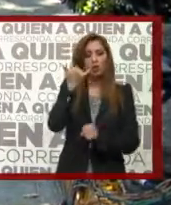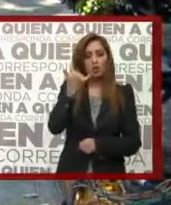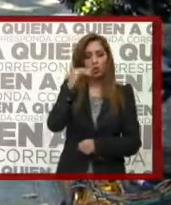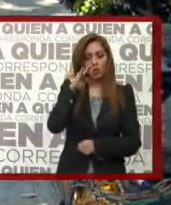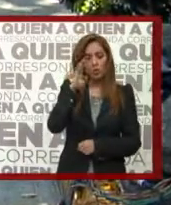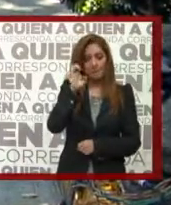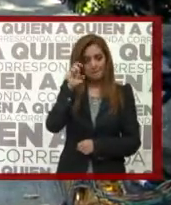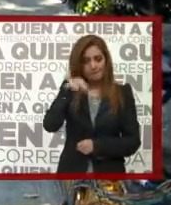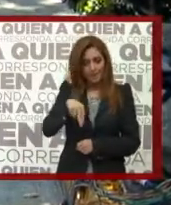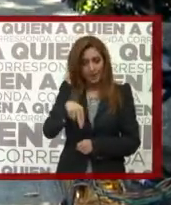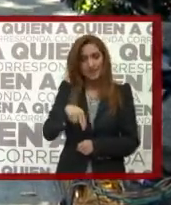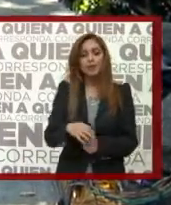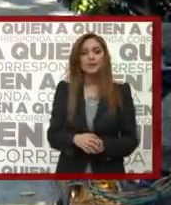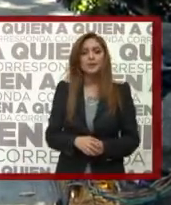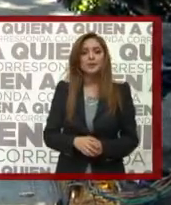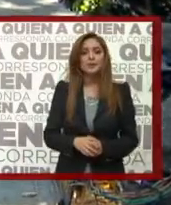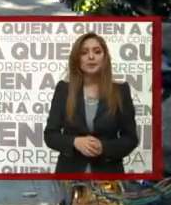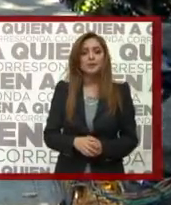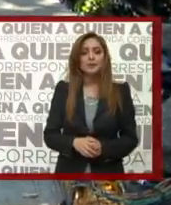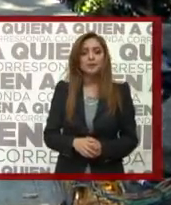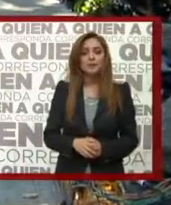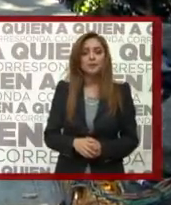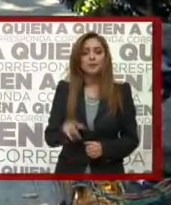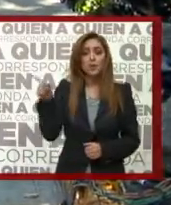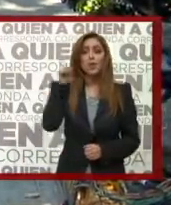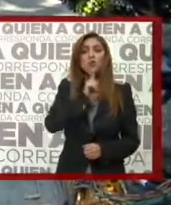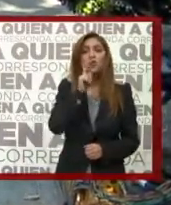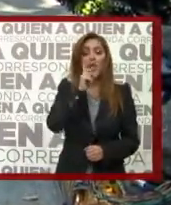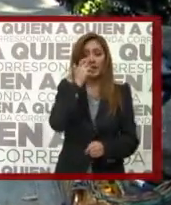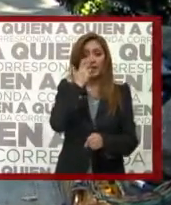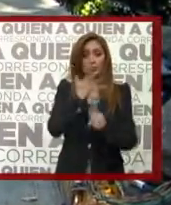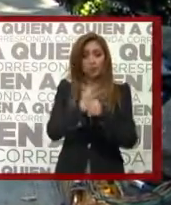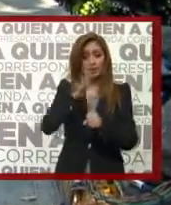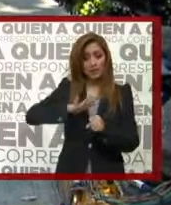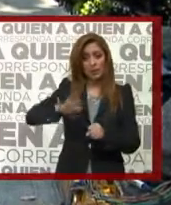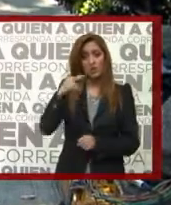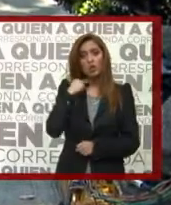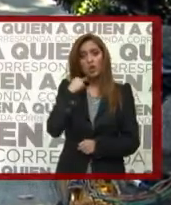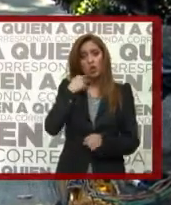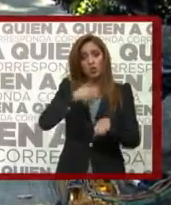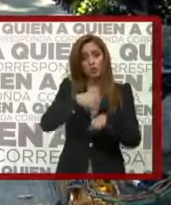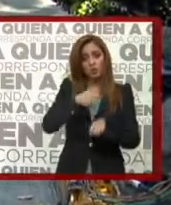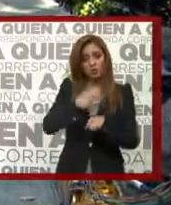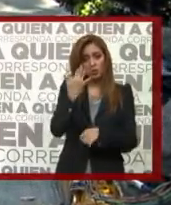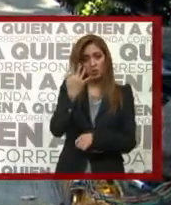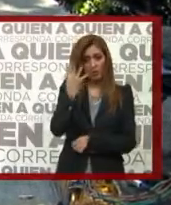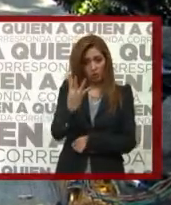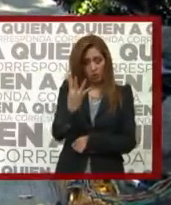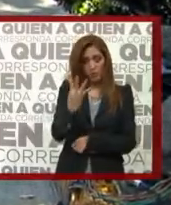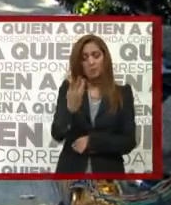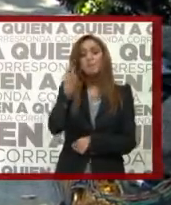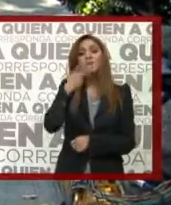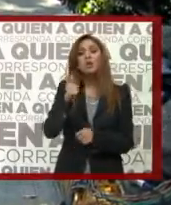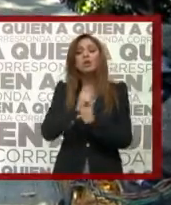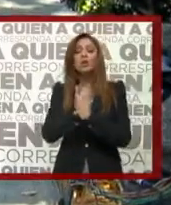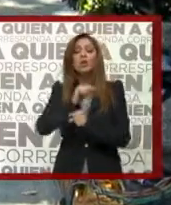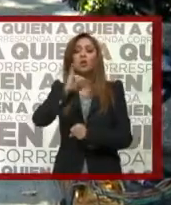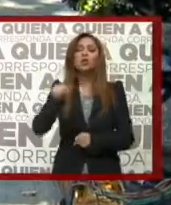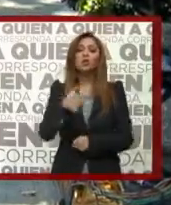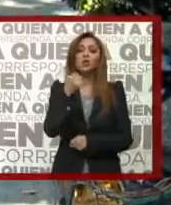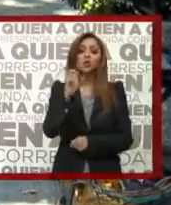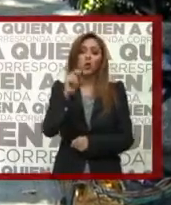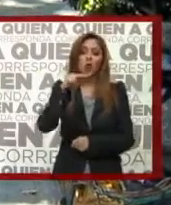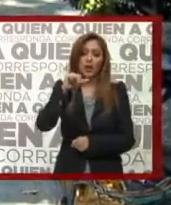Leal. Okay. Ella es la responsable de esa notaría 54. El licenciado Jonathan Daniel es el que